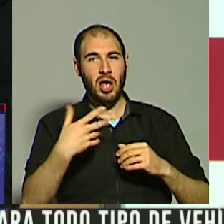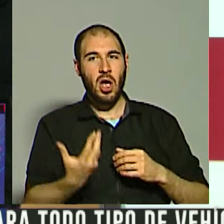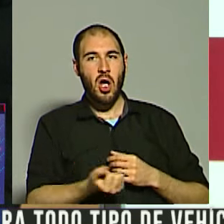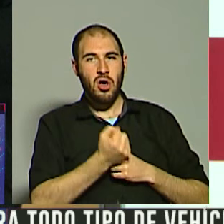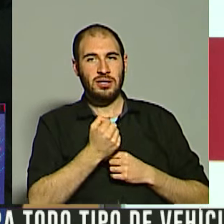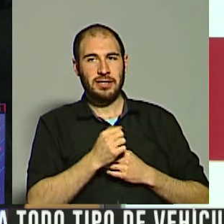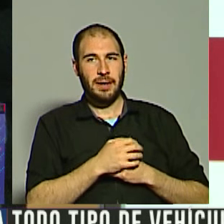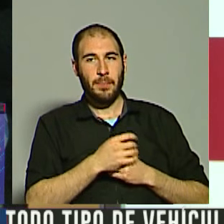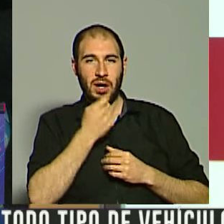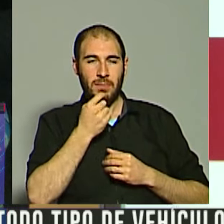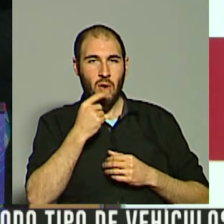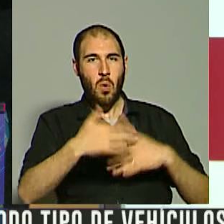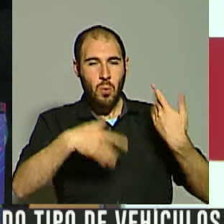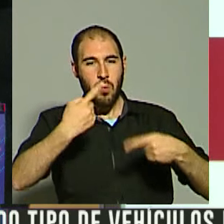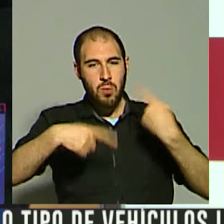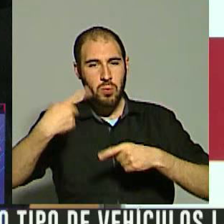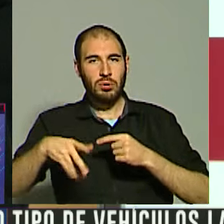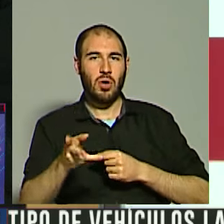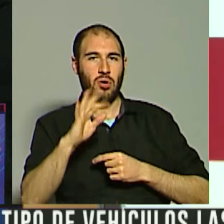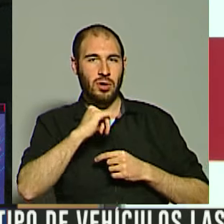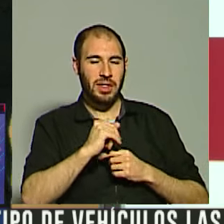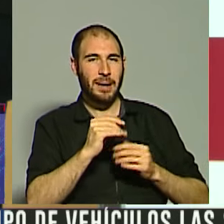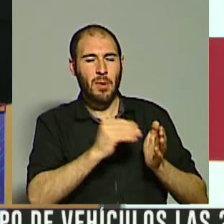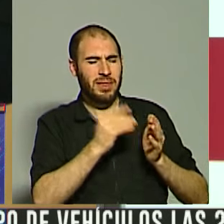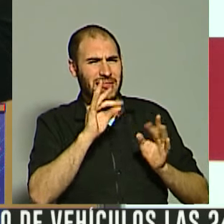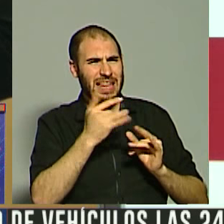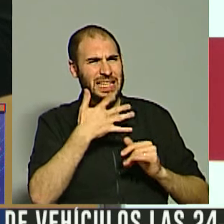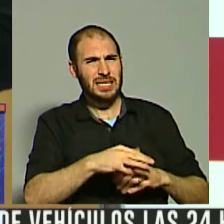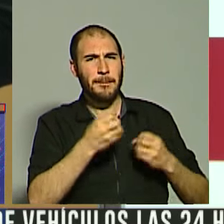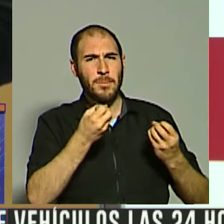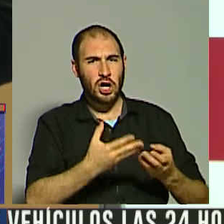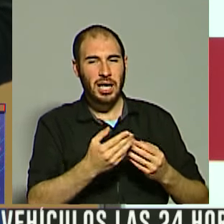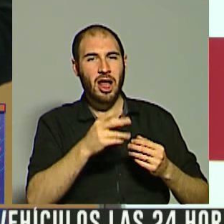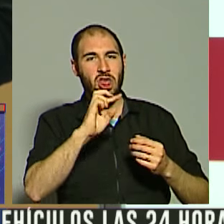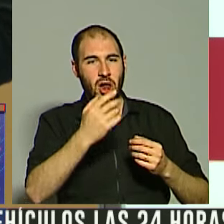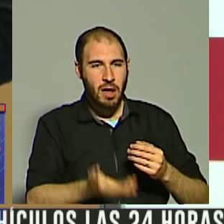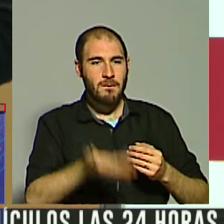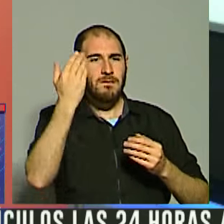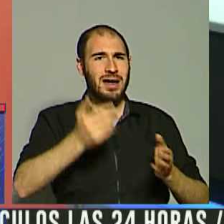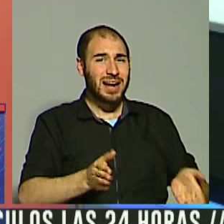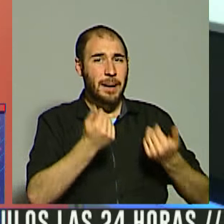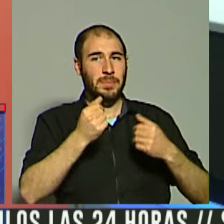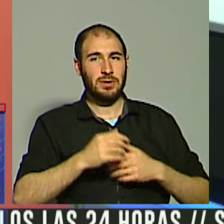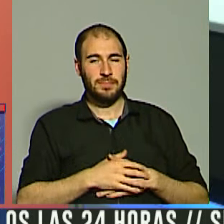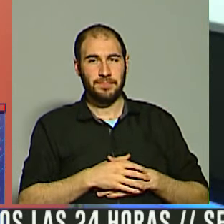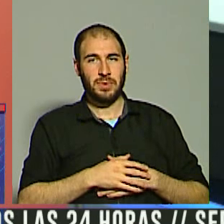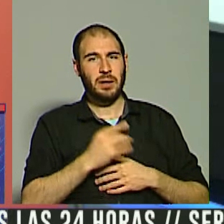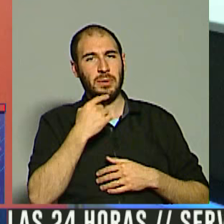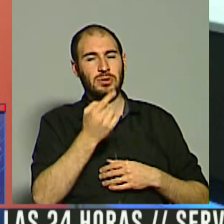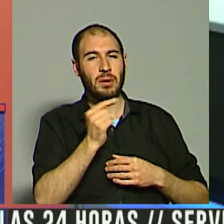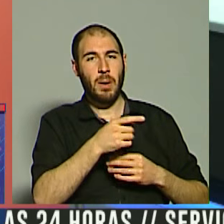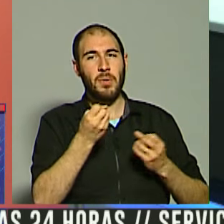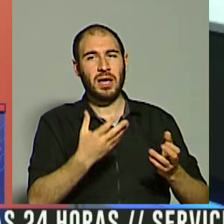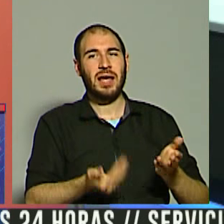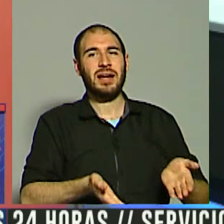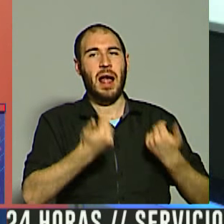porque a lo mejor en la vorágine del día a día cuesta en el momento entender por qué sucede que el dólar sube de forma drástica. ¿Por qué crees que sube de